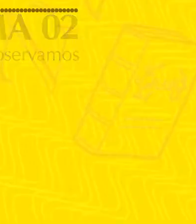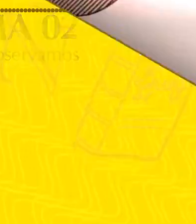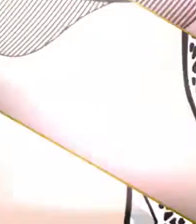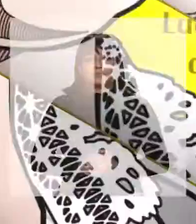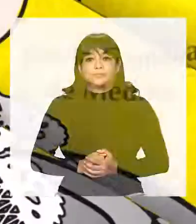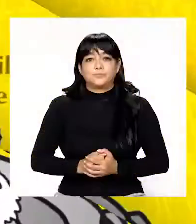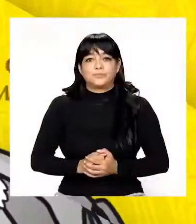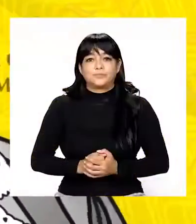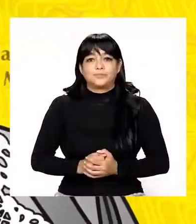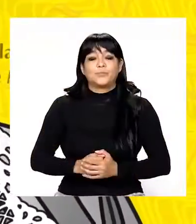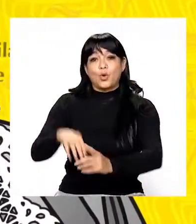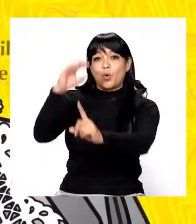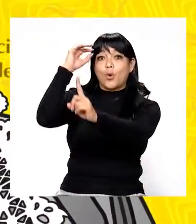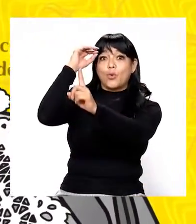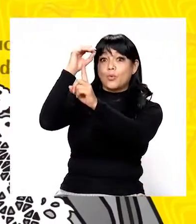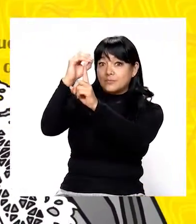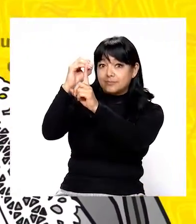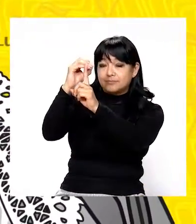Música